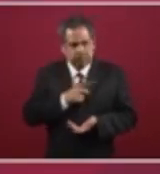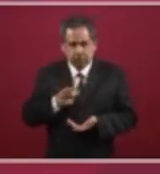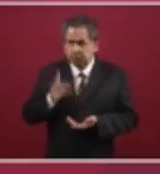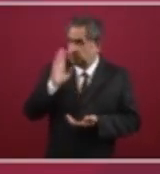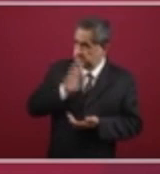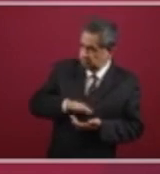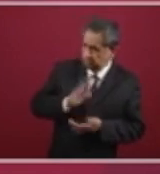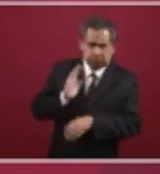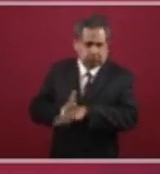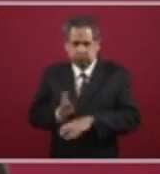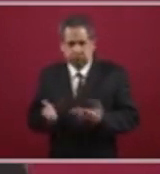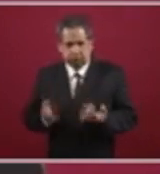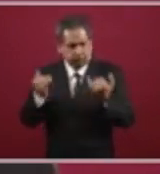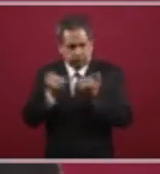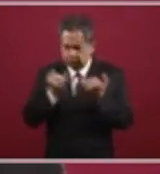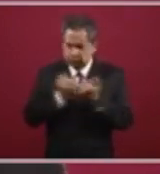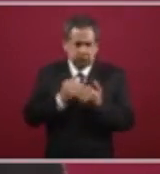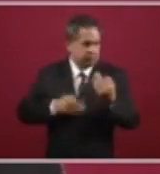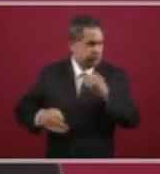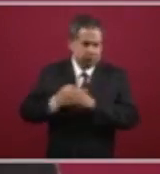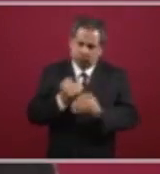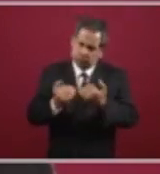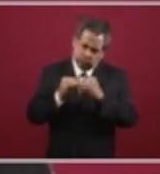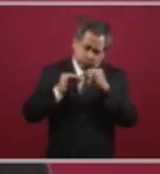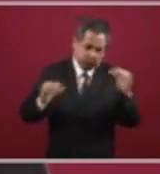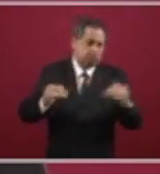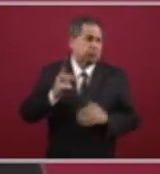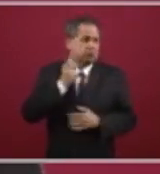a diputados, senadores,